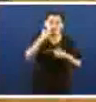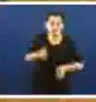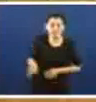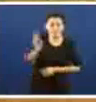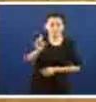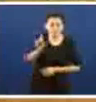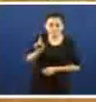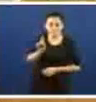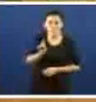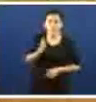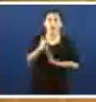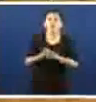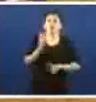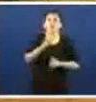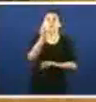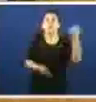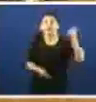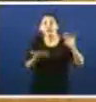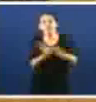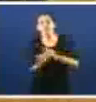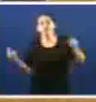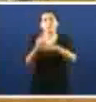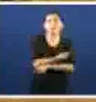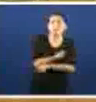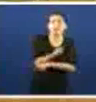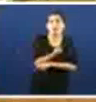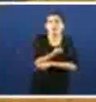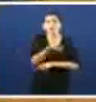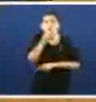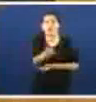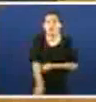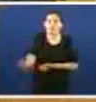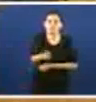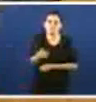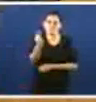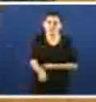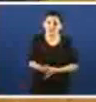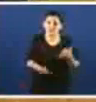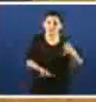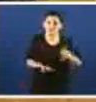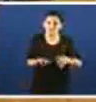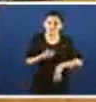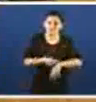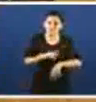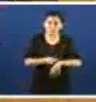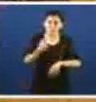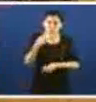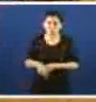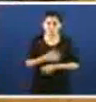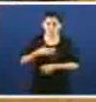dunha enmenda nosa que decía que era contradictoria, por unha banda decimos que non sei que, non vou repetir nem perder os poucos espacios de tempo que